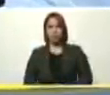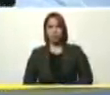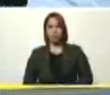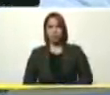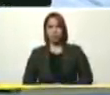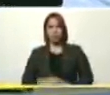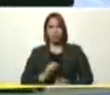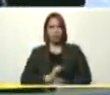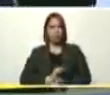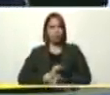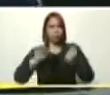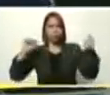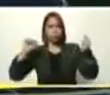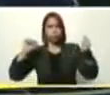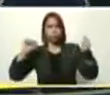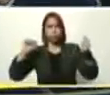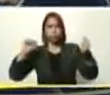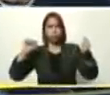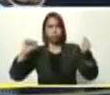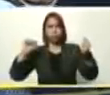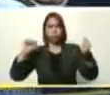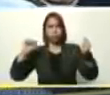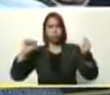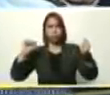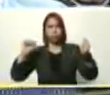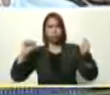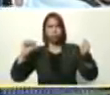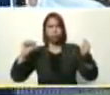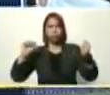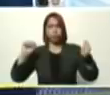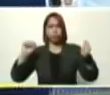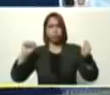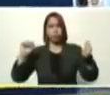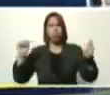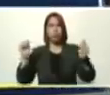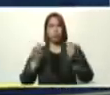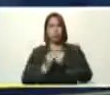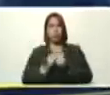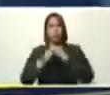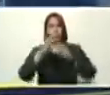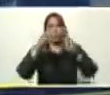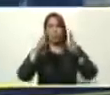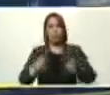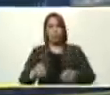Romper con los métodos de lejanía